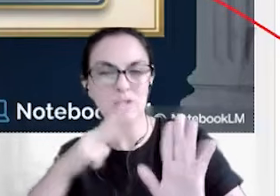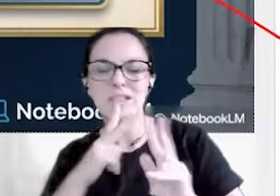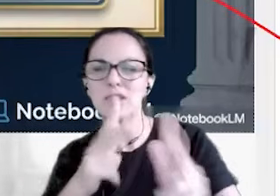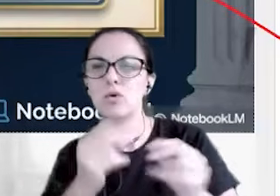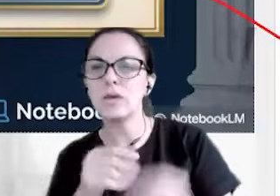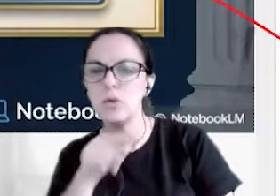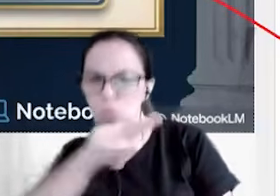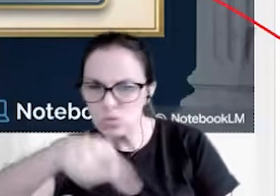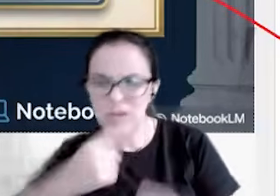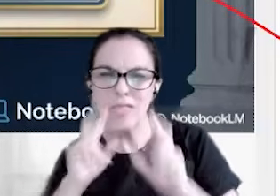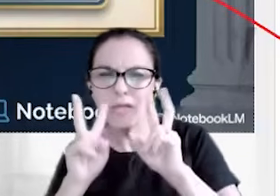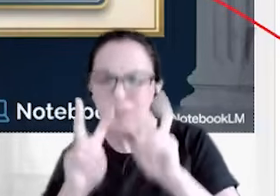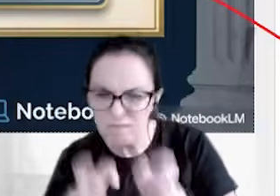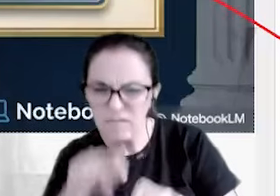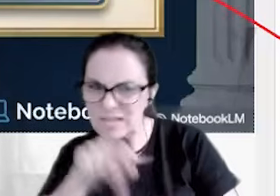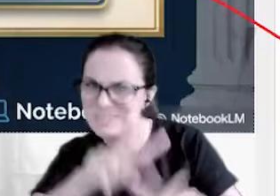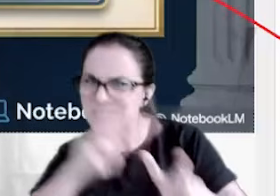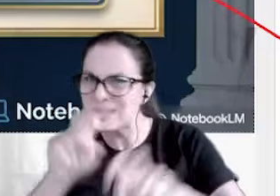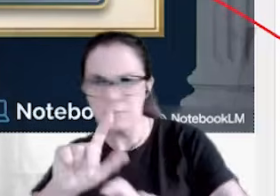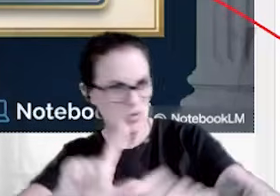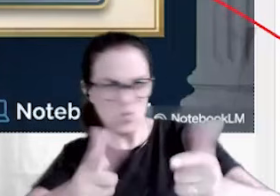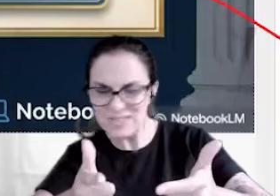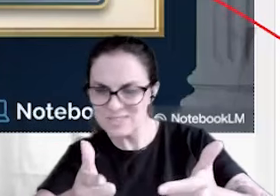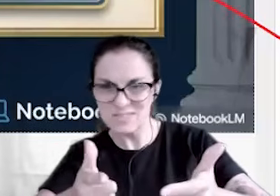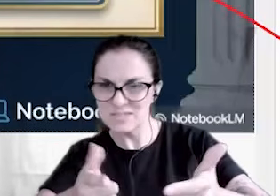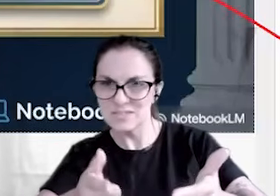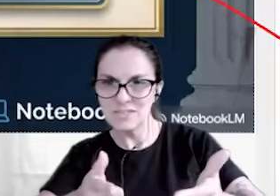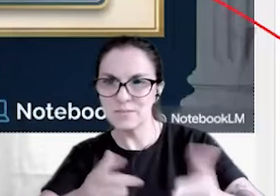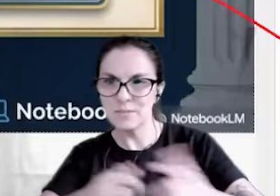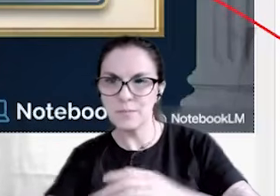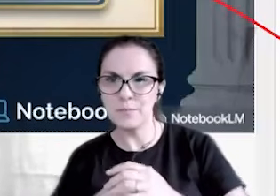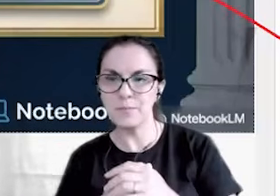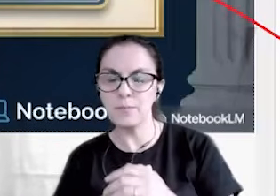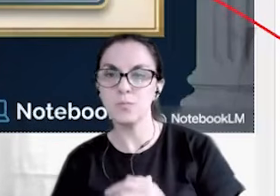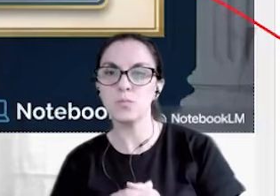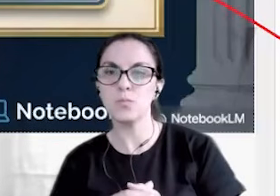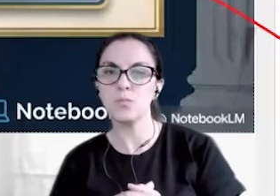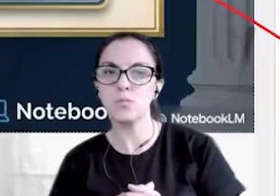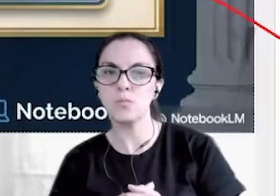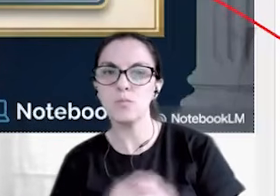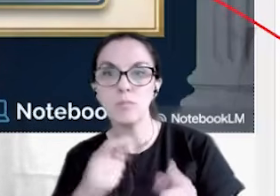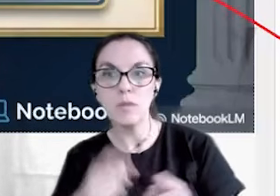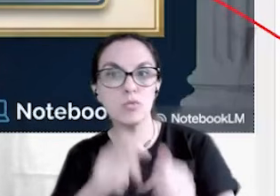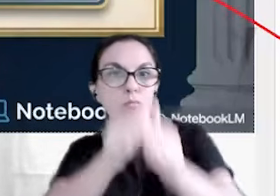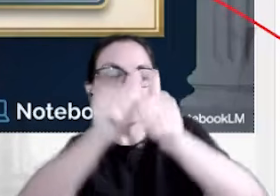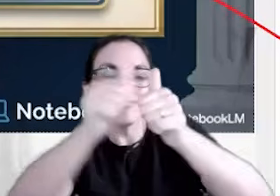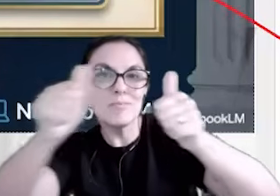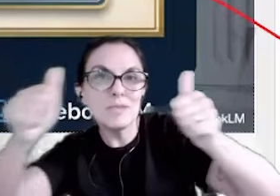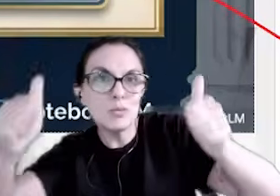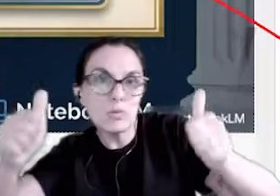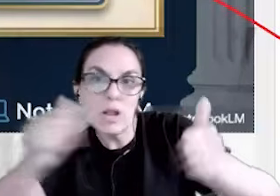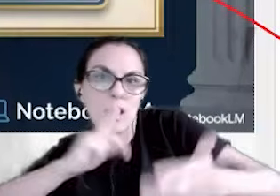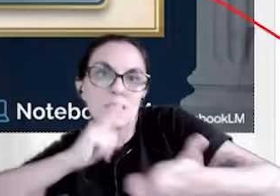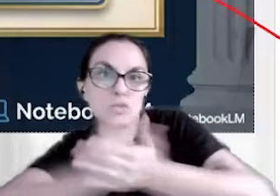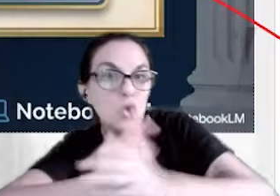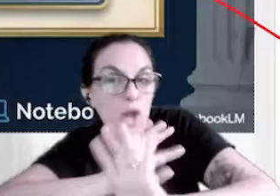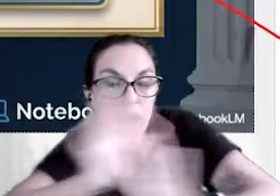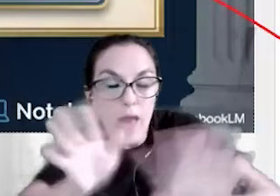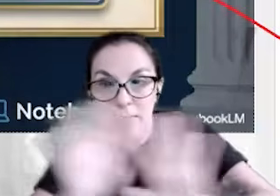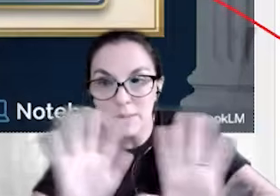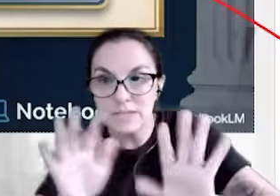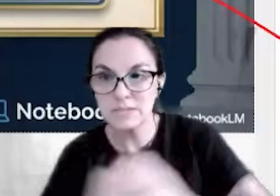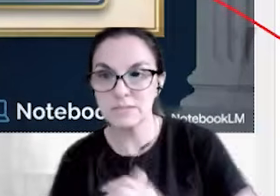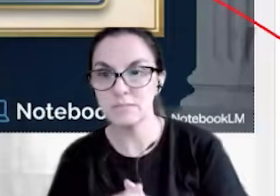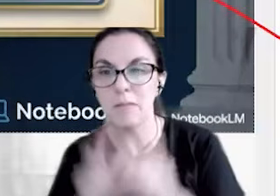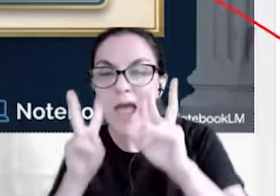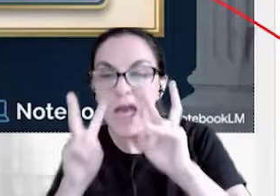estas cuestiones. Acá esto es un tribunal de última ratio. Cuando vos, dentro